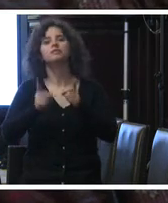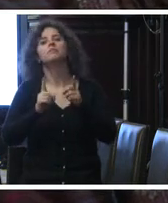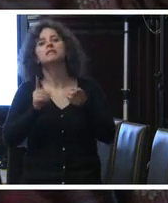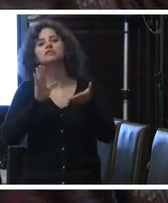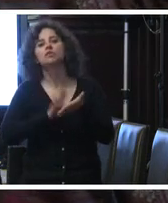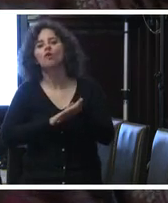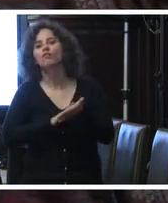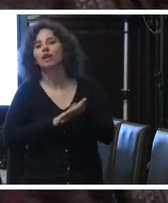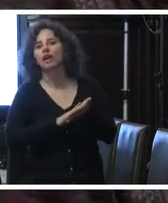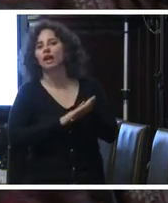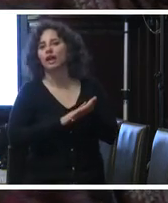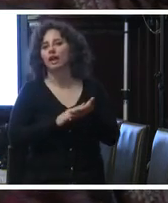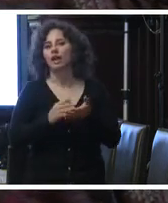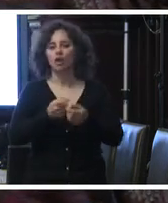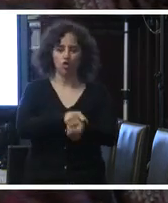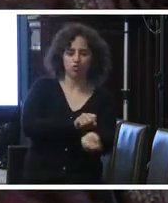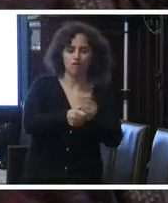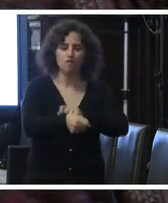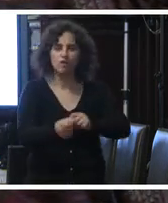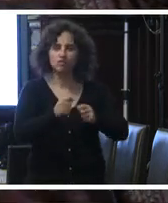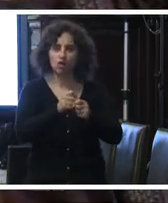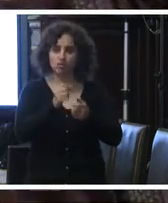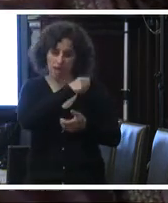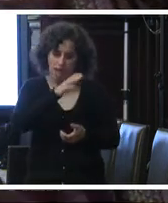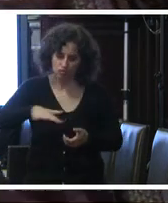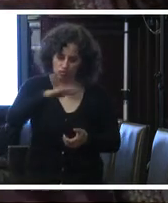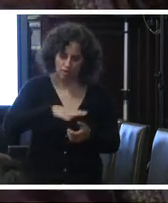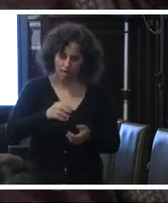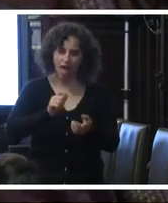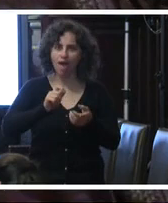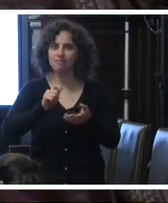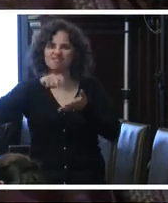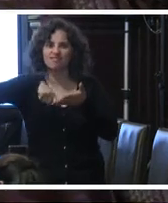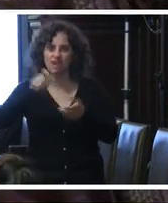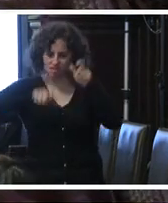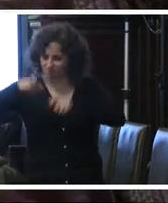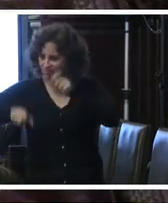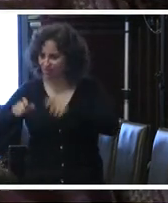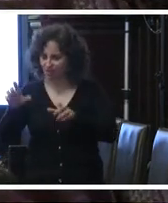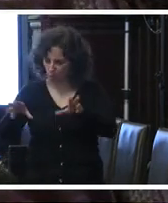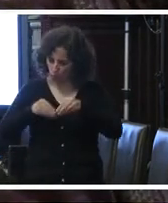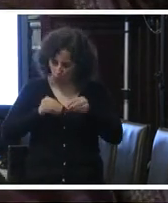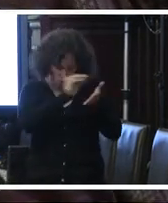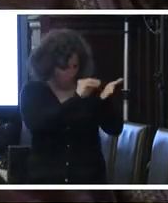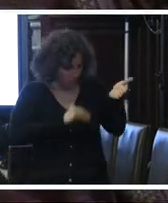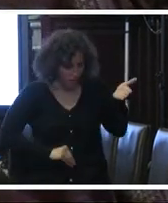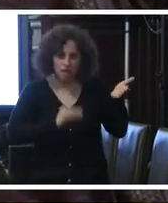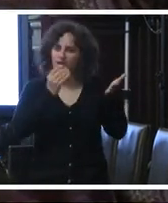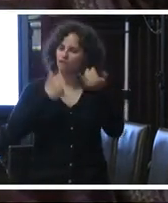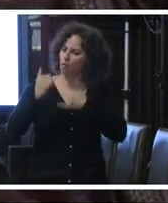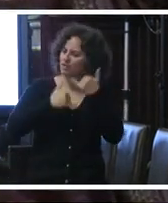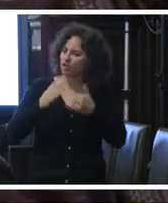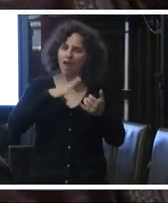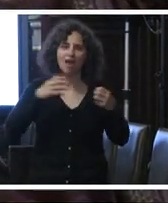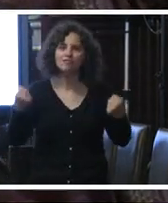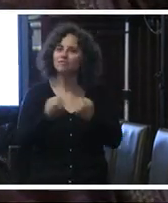Respecto a los esfuerzos de sociedad civil por recoger y acopiar toda la información que tenemos de este